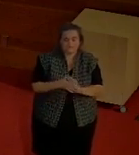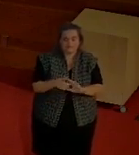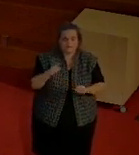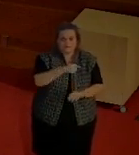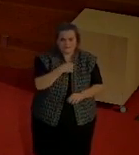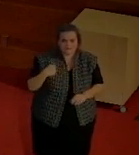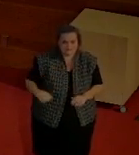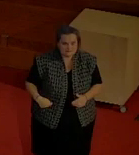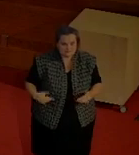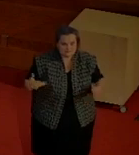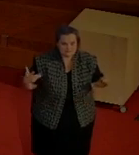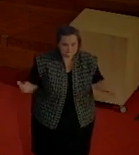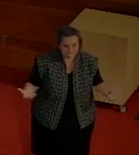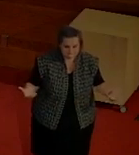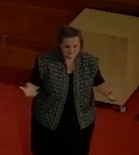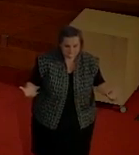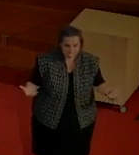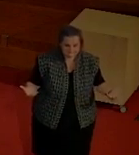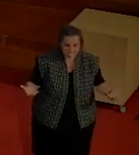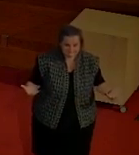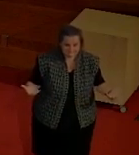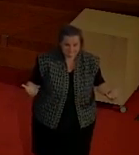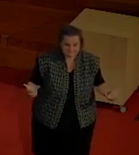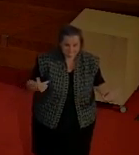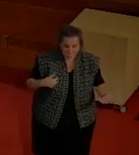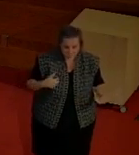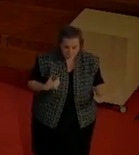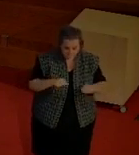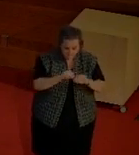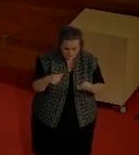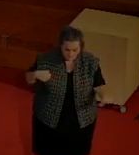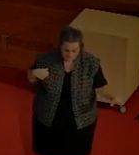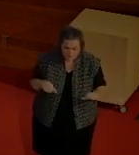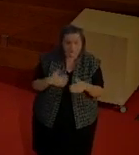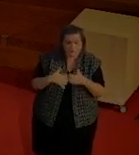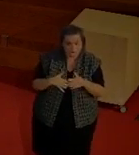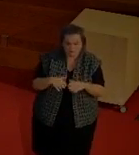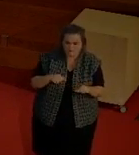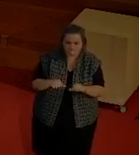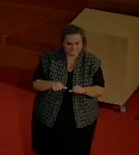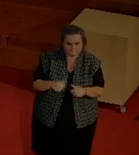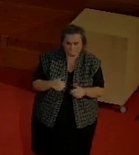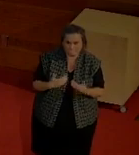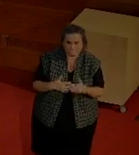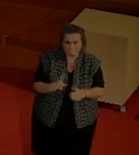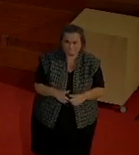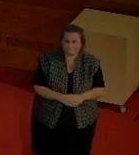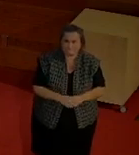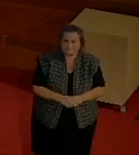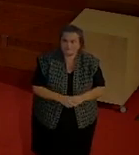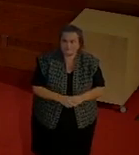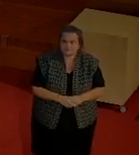encontrado en ese punto en el con el agotamiento de su modelo y de momento lo que empieza a florecer ya a hacerse